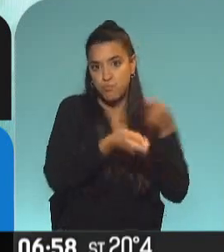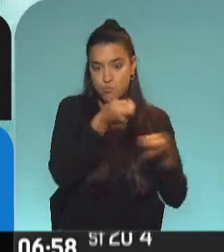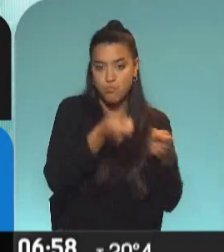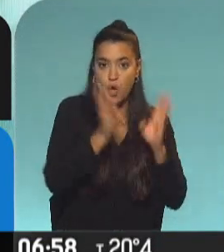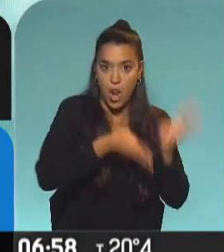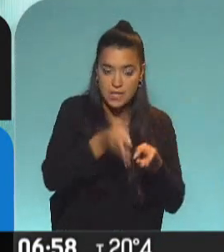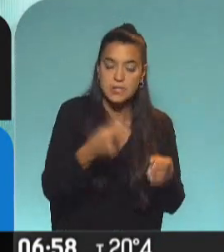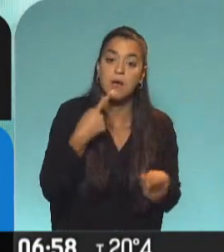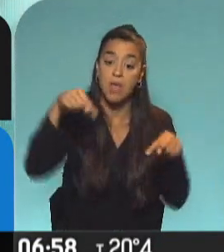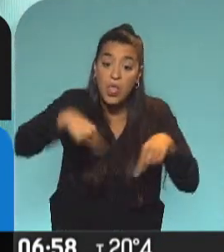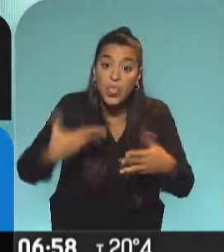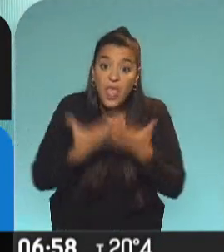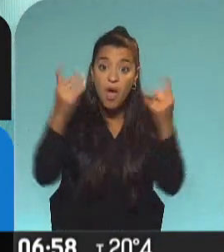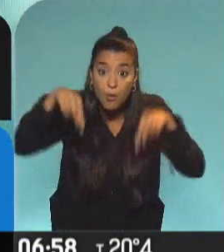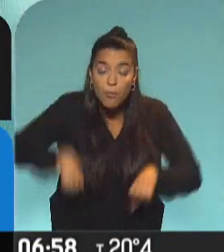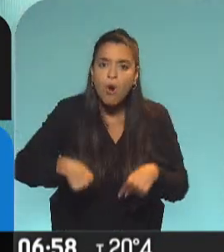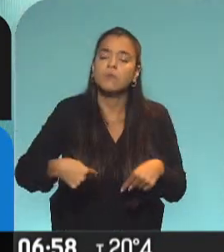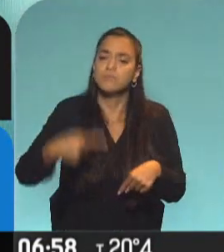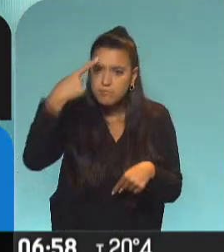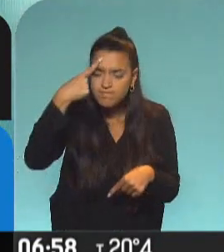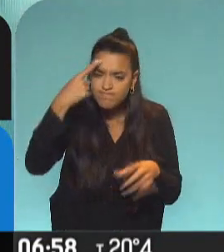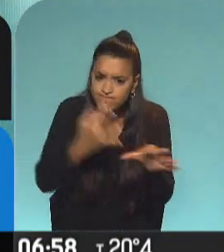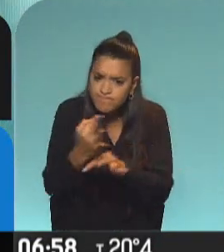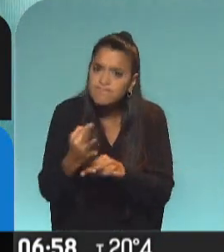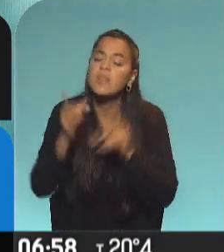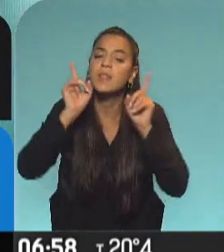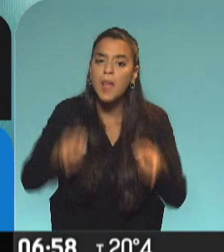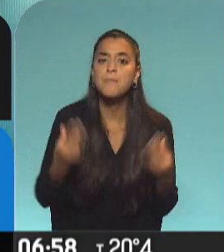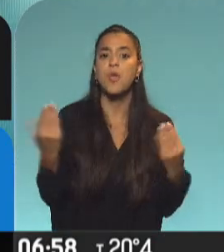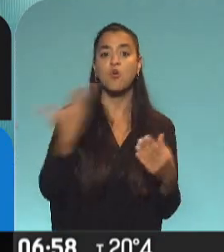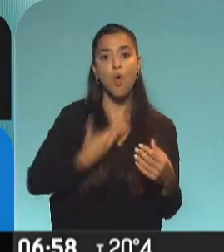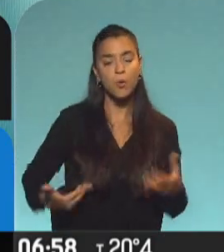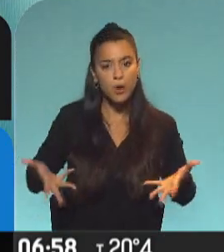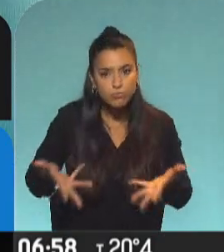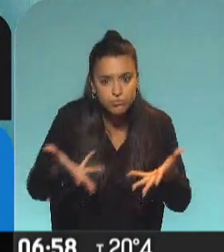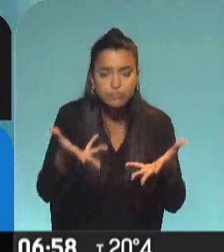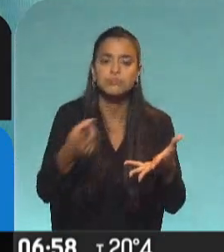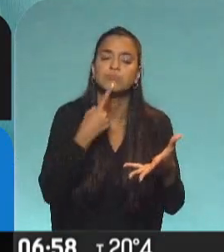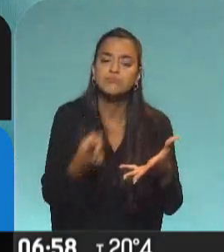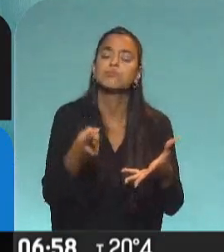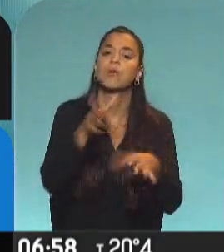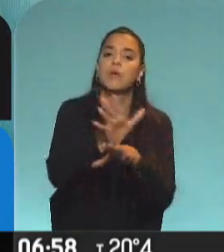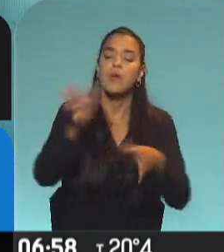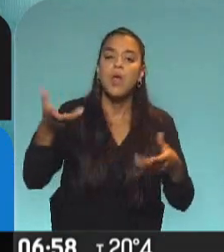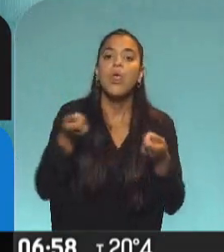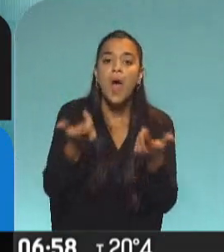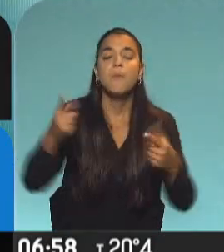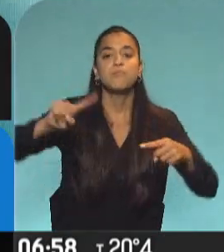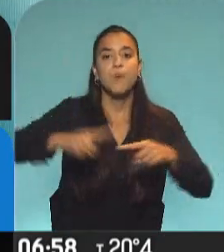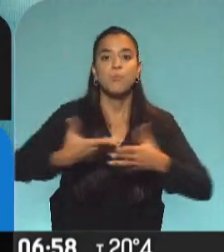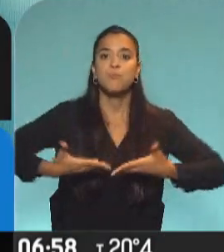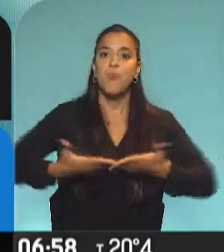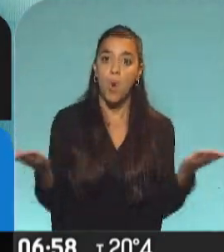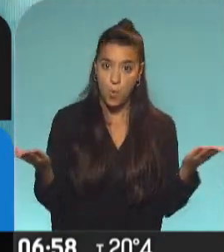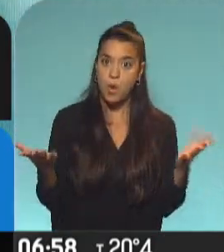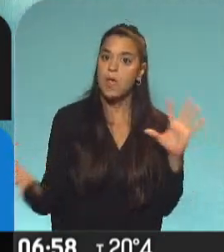como hoy, bueno, tiene que ver con generar conciencia y con instar también a los gobiernos a generar y a producir políticas públicas